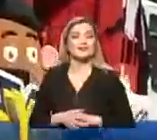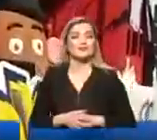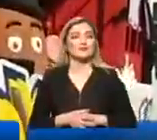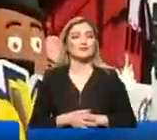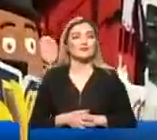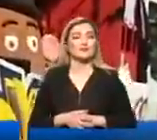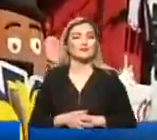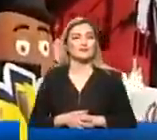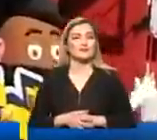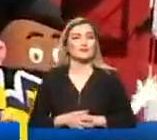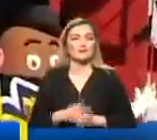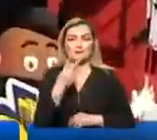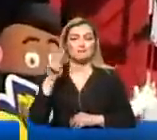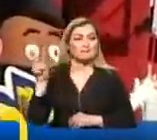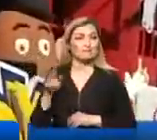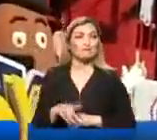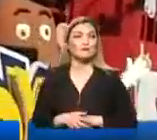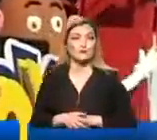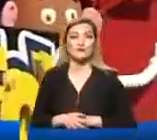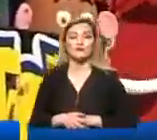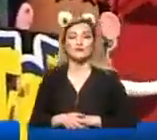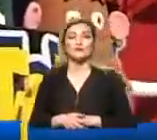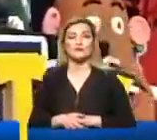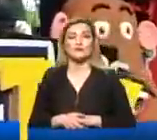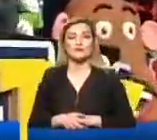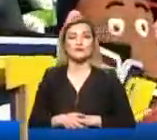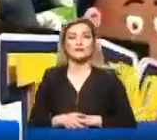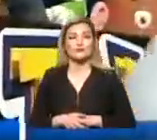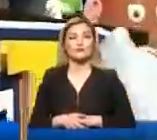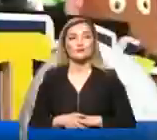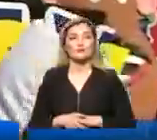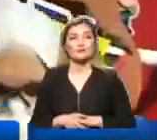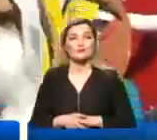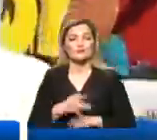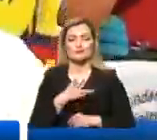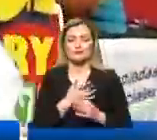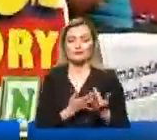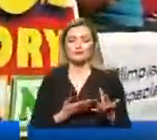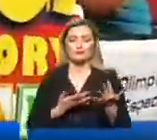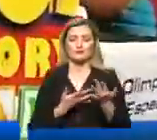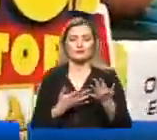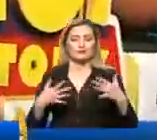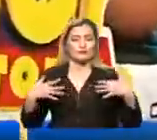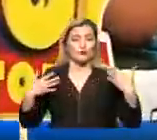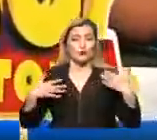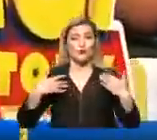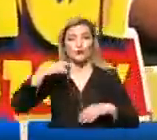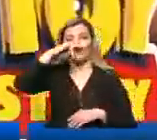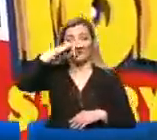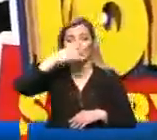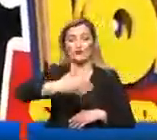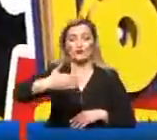amigos televidentes, ustedes ya lo han visto en pantalla, sin duda, un momento de esperanza que llena de alegría a los